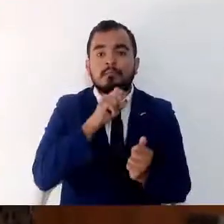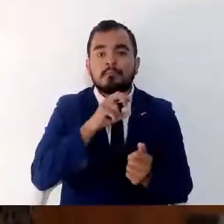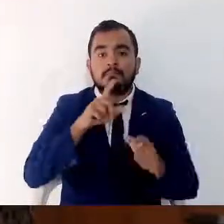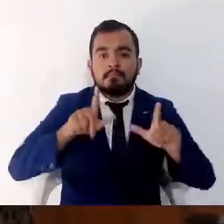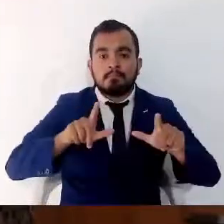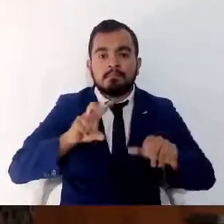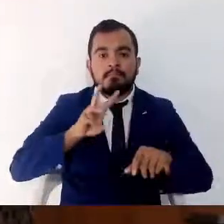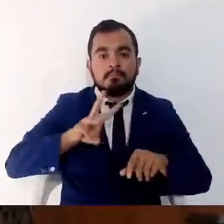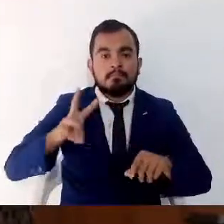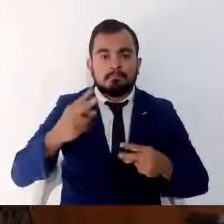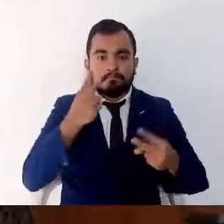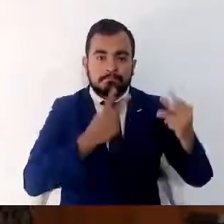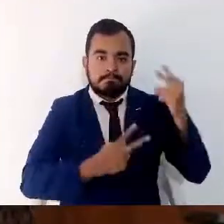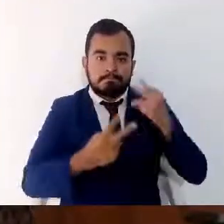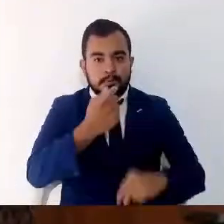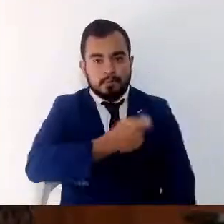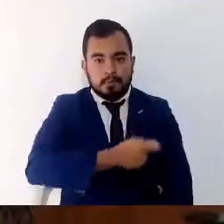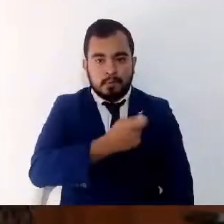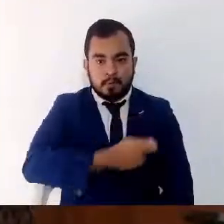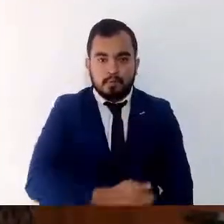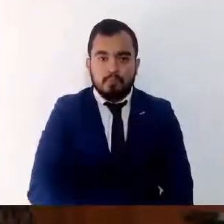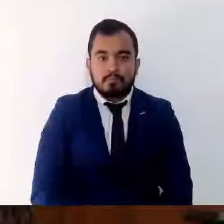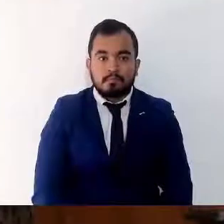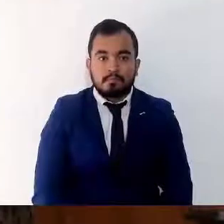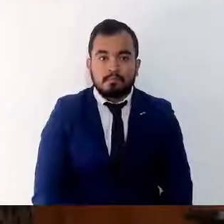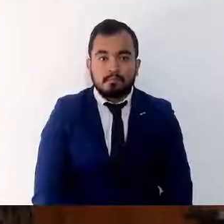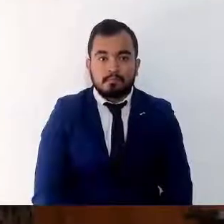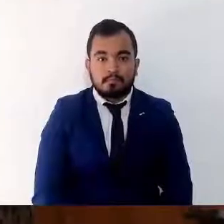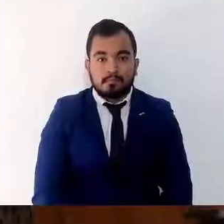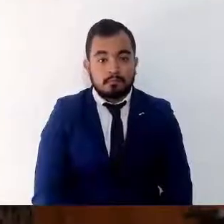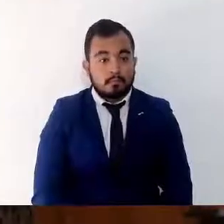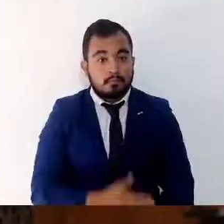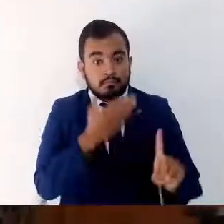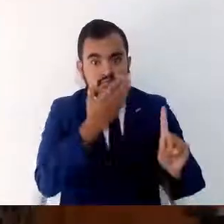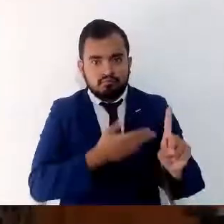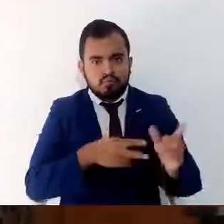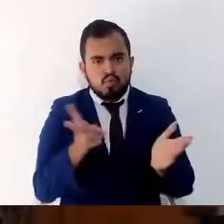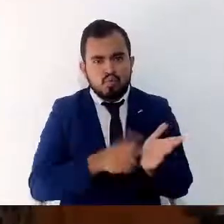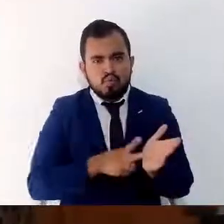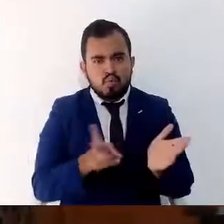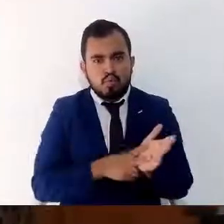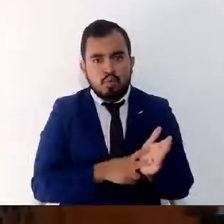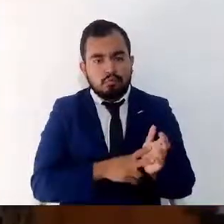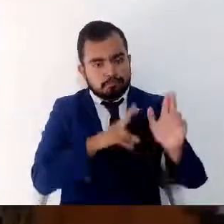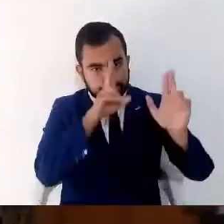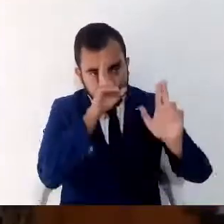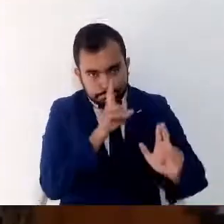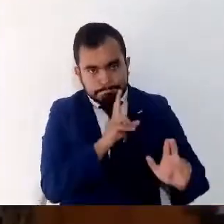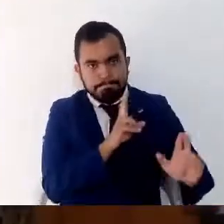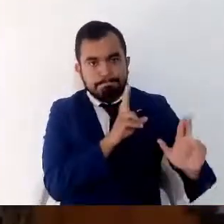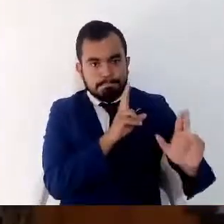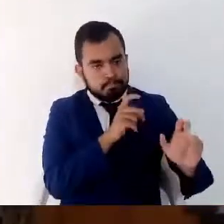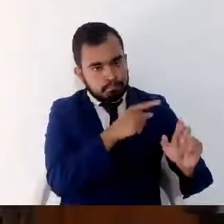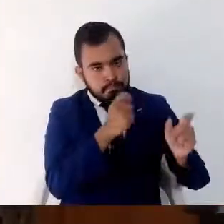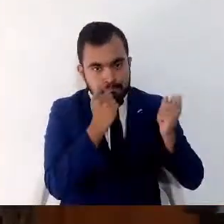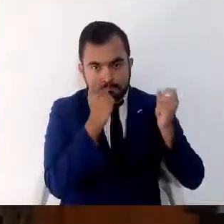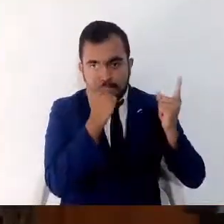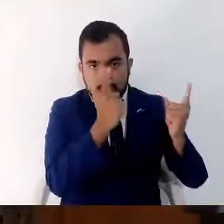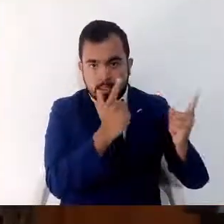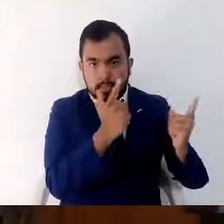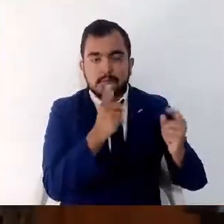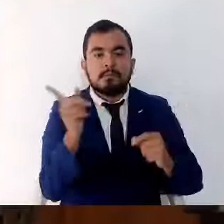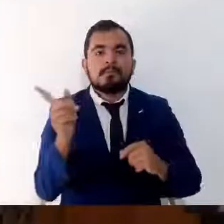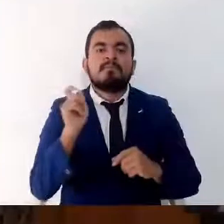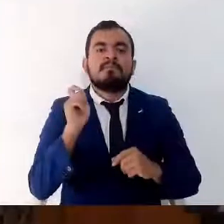digitales. Honor a quien honor merece. Una frase célebre que escribió un gran